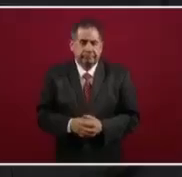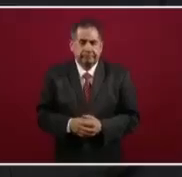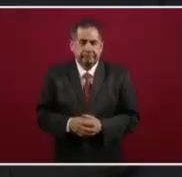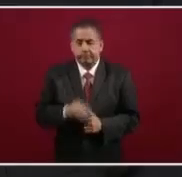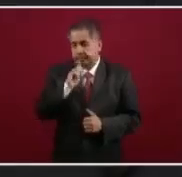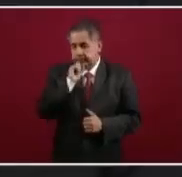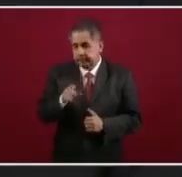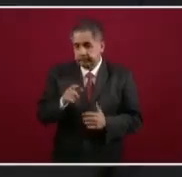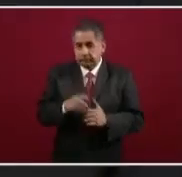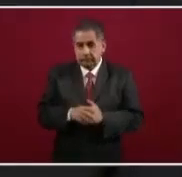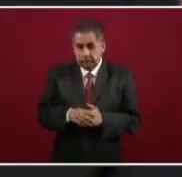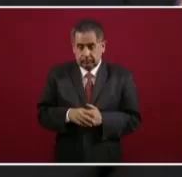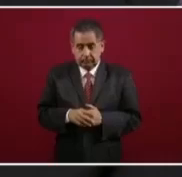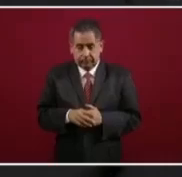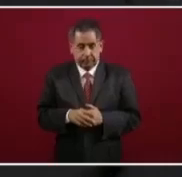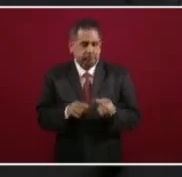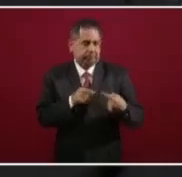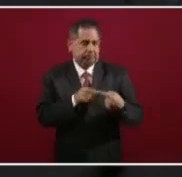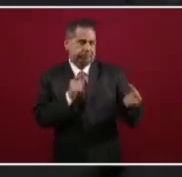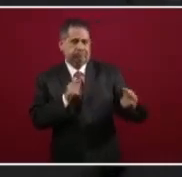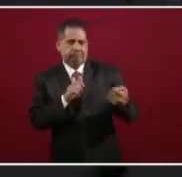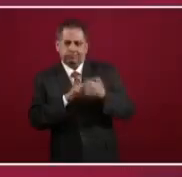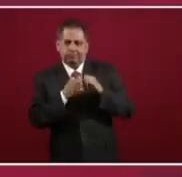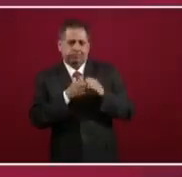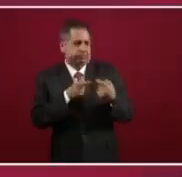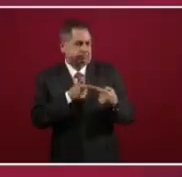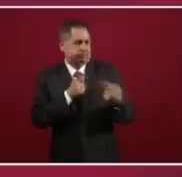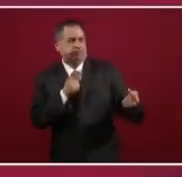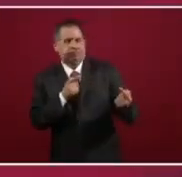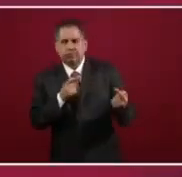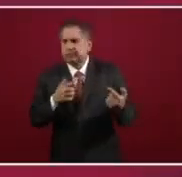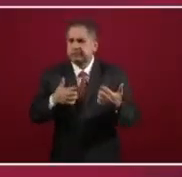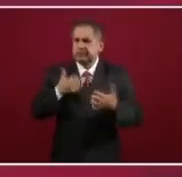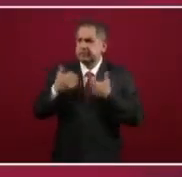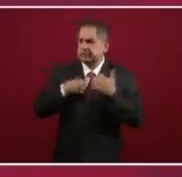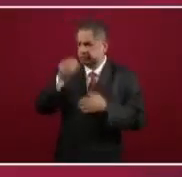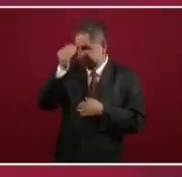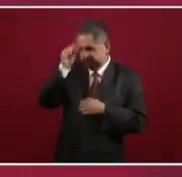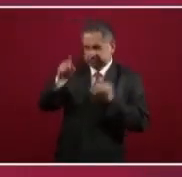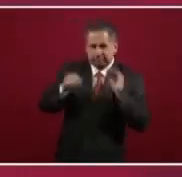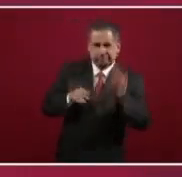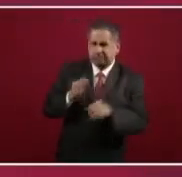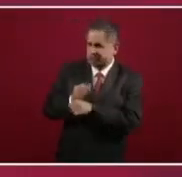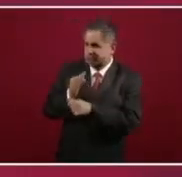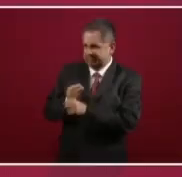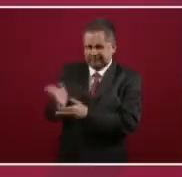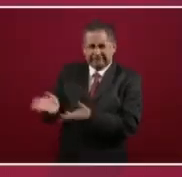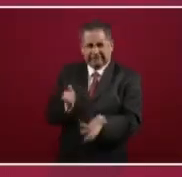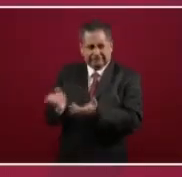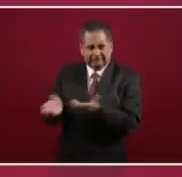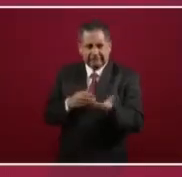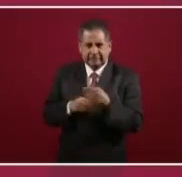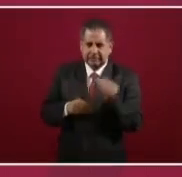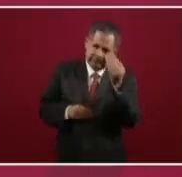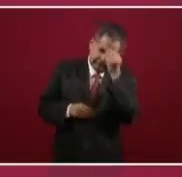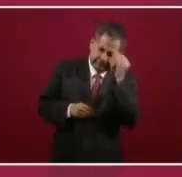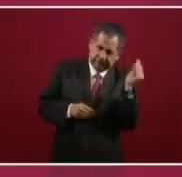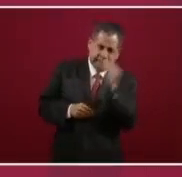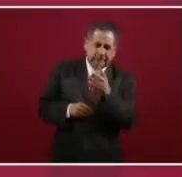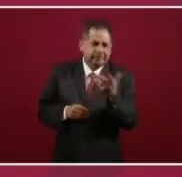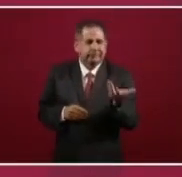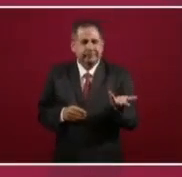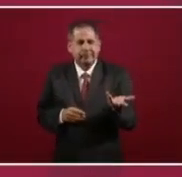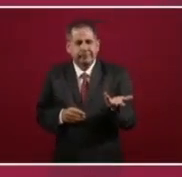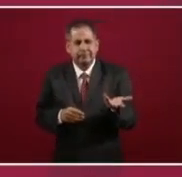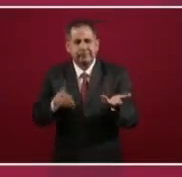también como tenemos adversarios pero este es el momento así como aquel que